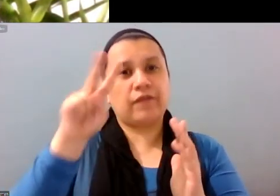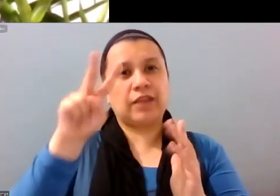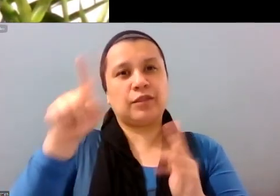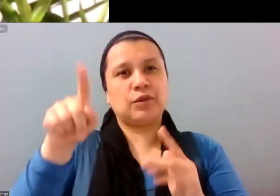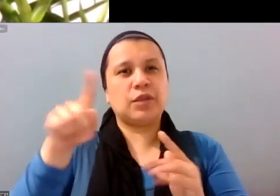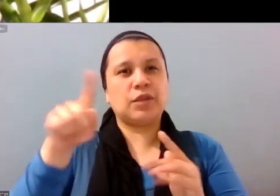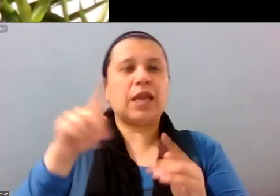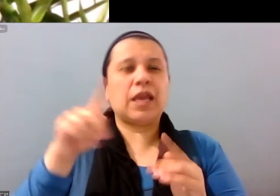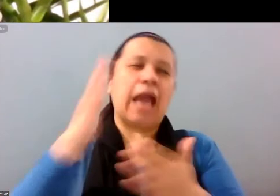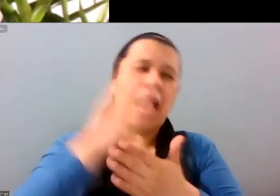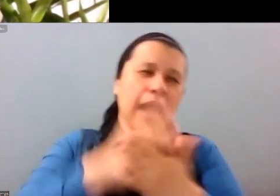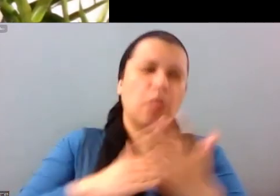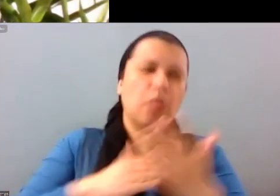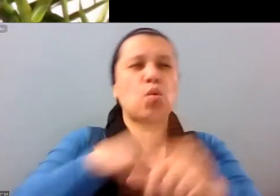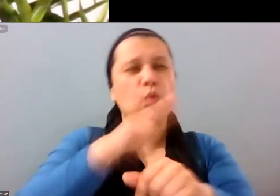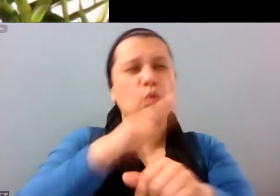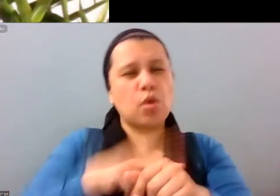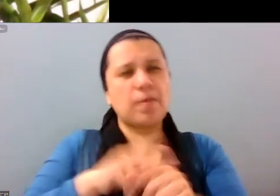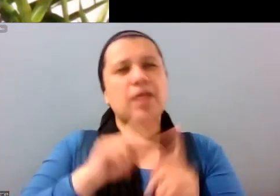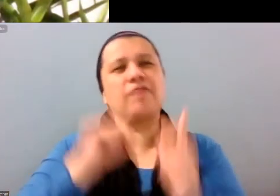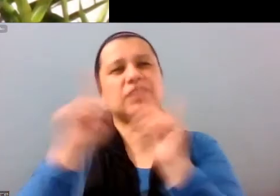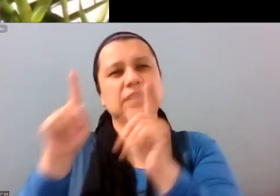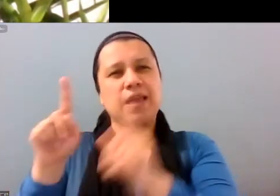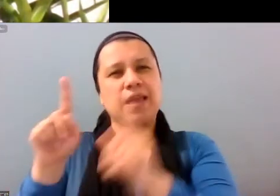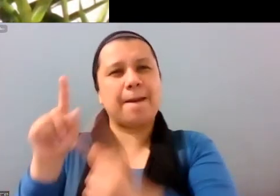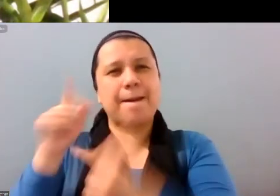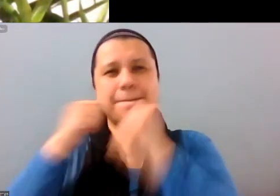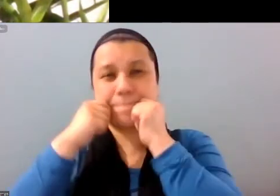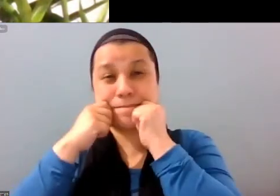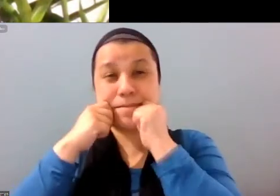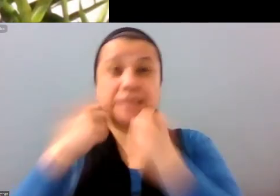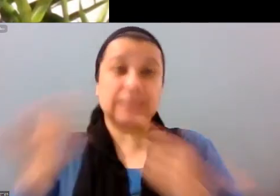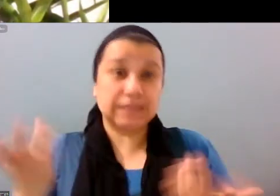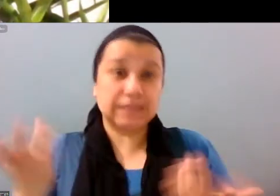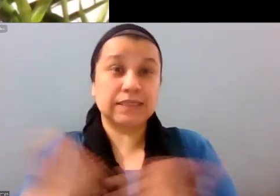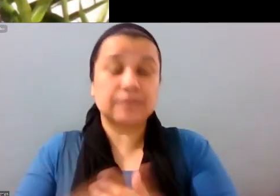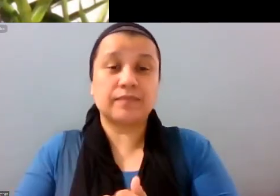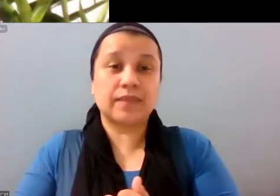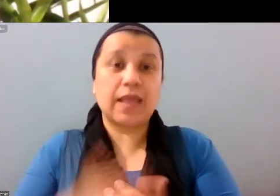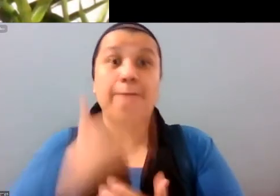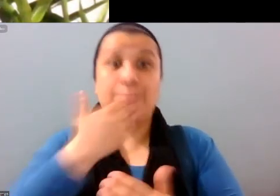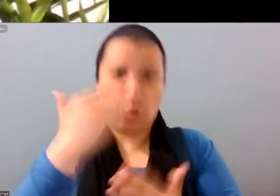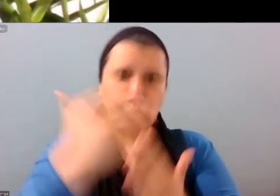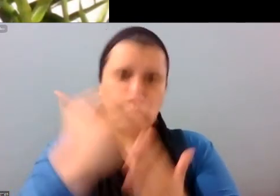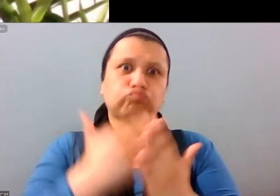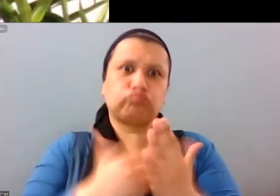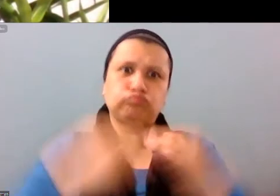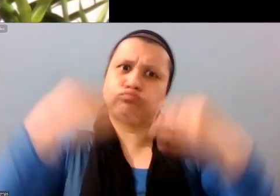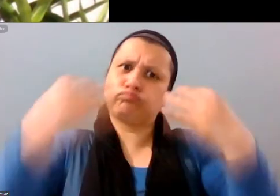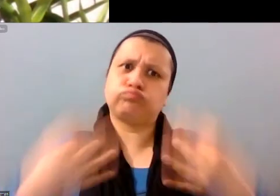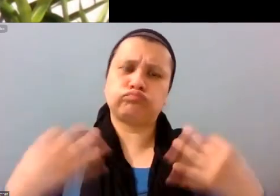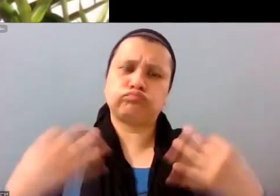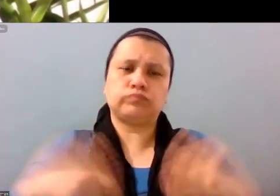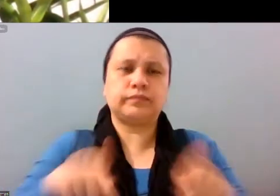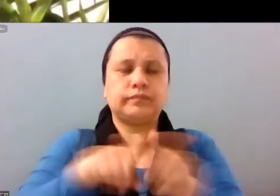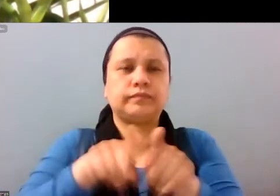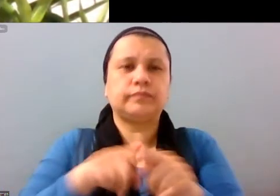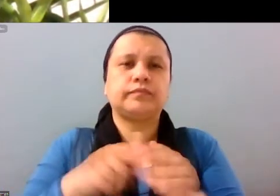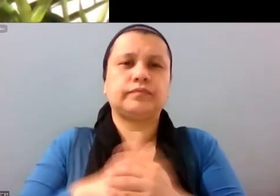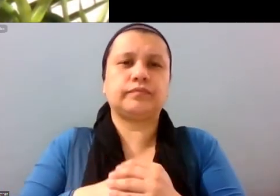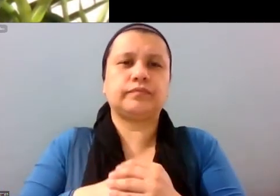normalidad a cierta presencialidad ojalá siempre con los mejores protocolos y bajo también las mejores